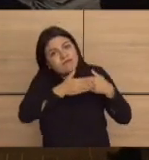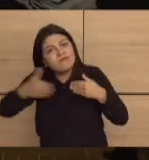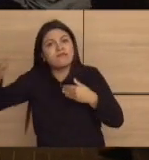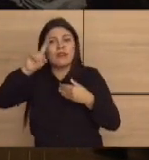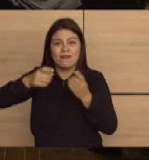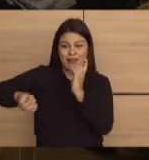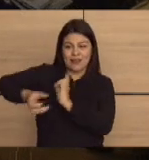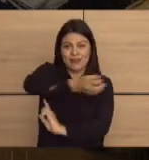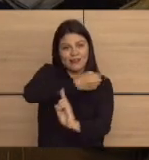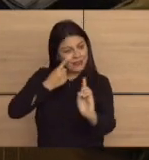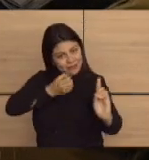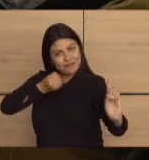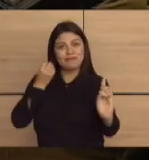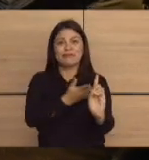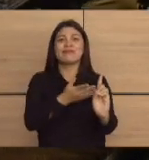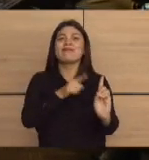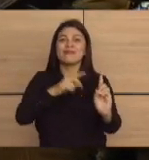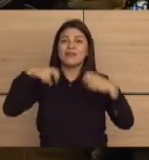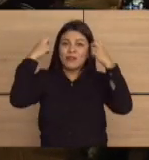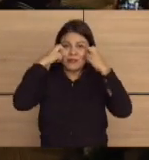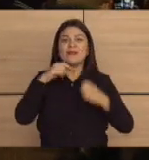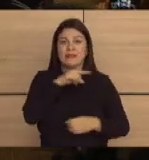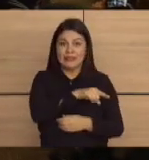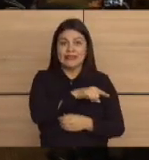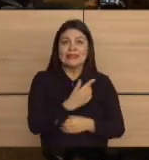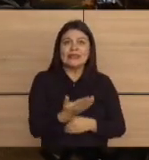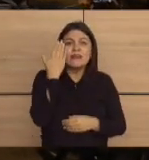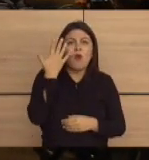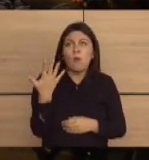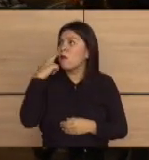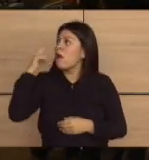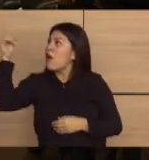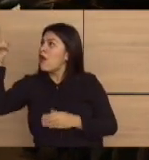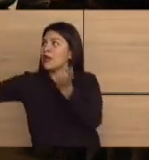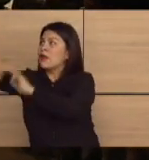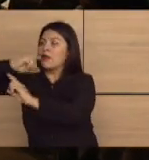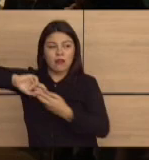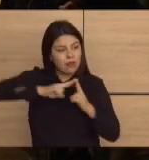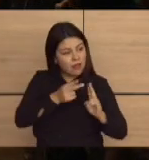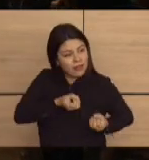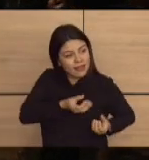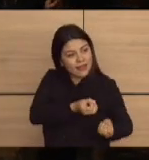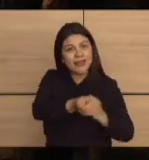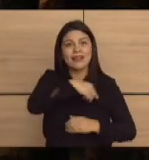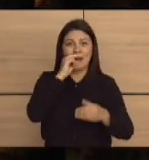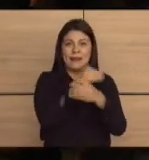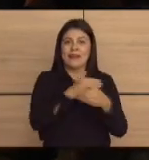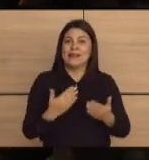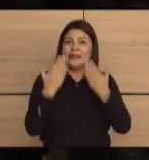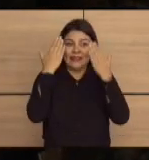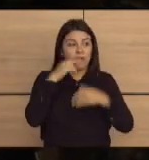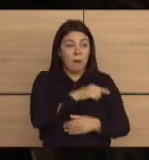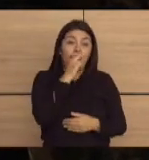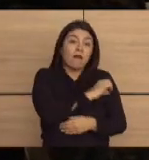la avidez de conocimiento con las fuentes y le detona al niño o a